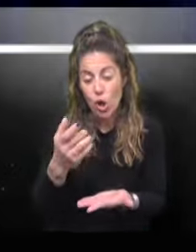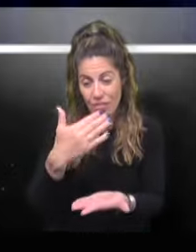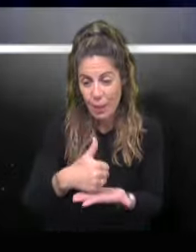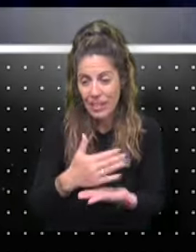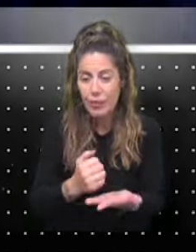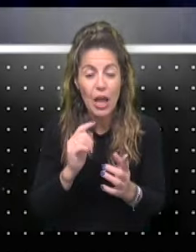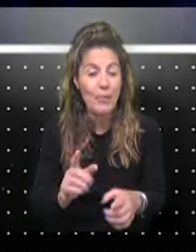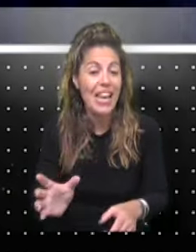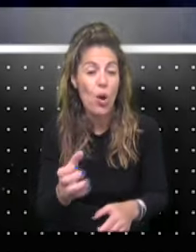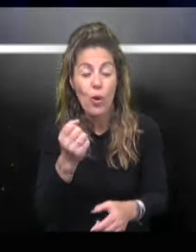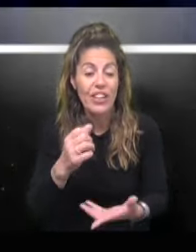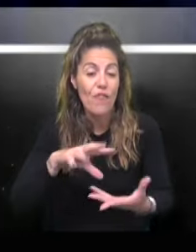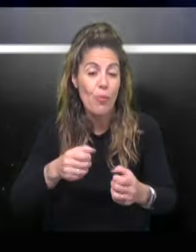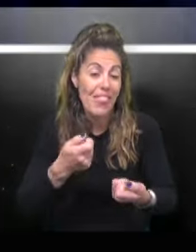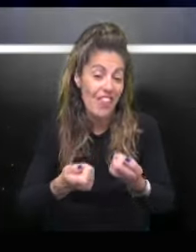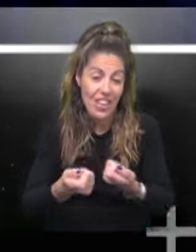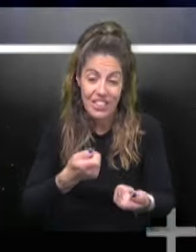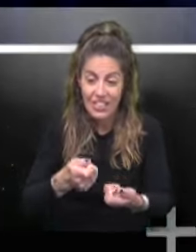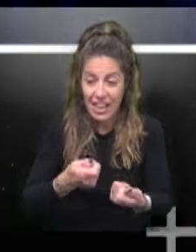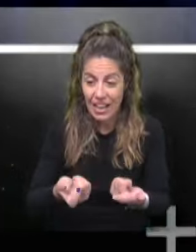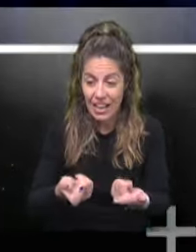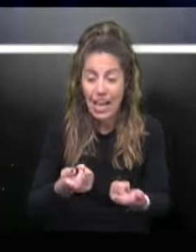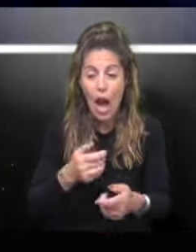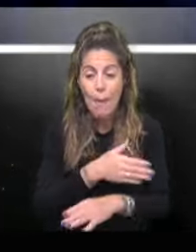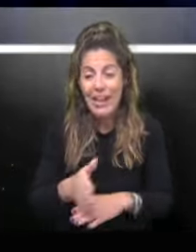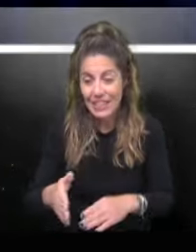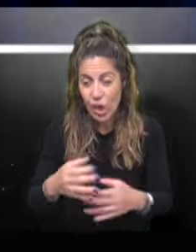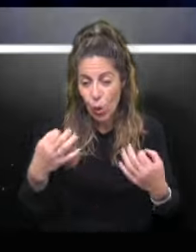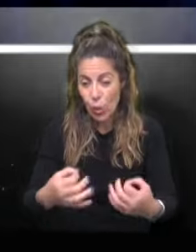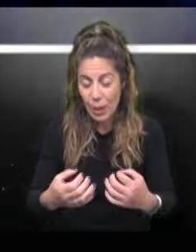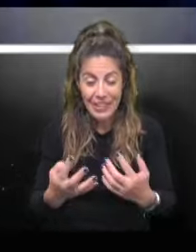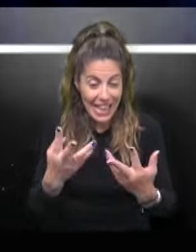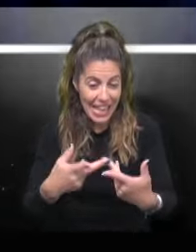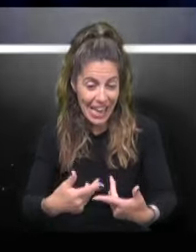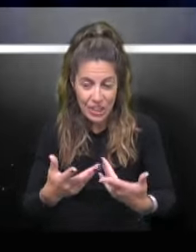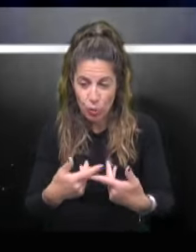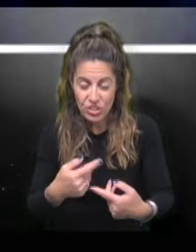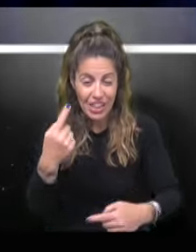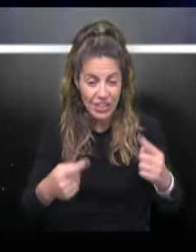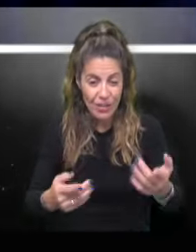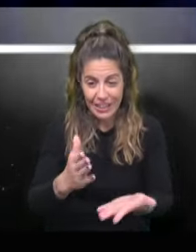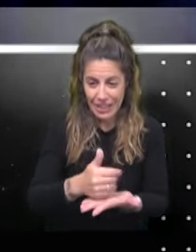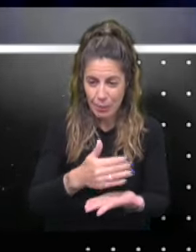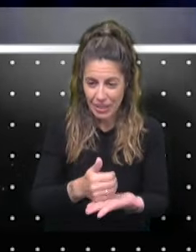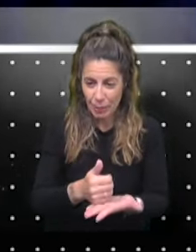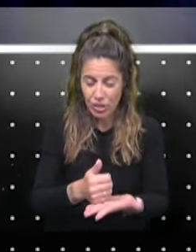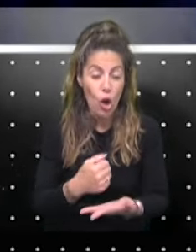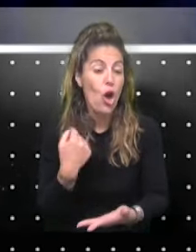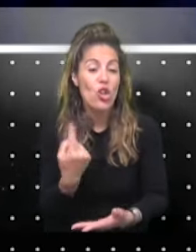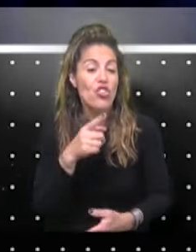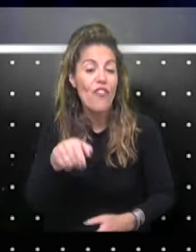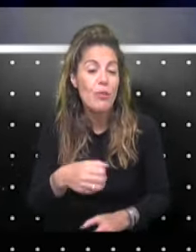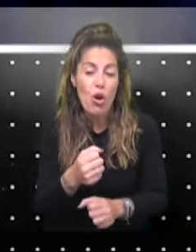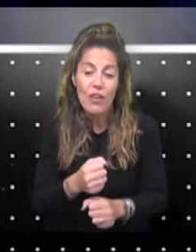encuentren canales de comercialización este a partir de precisamente esta articulación entre las distintas provincias nosotros venimos